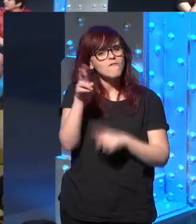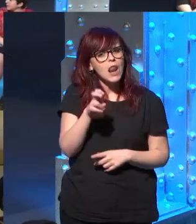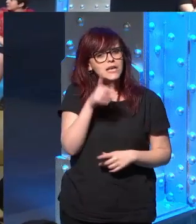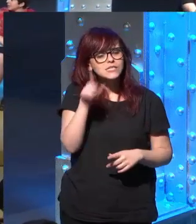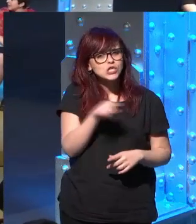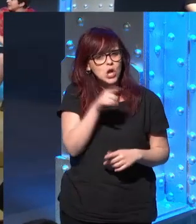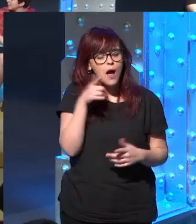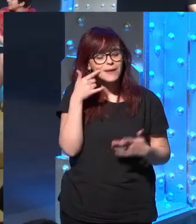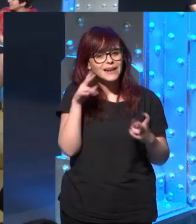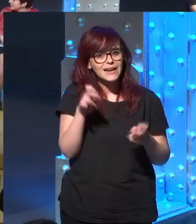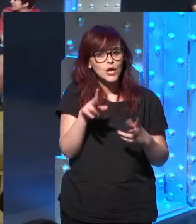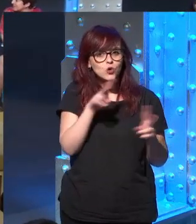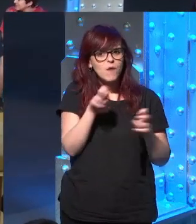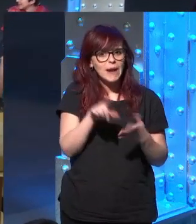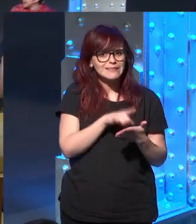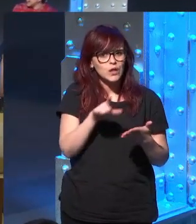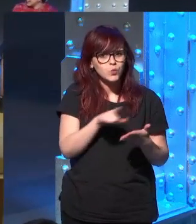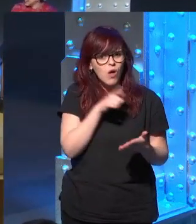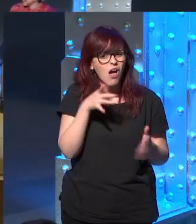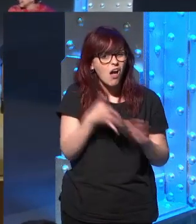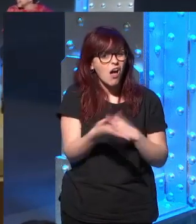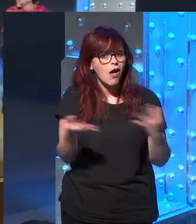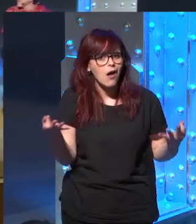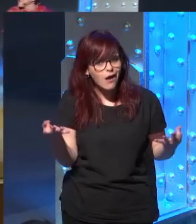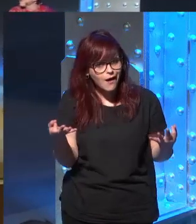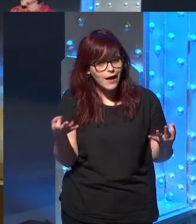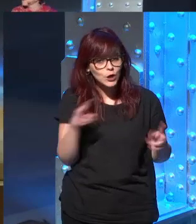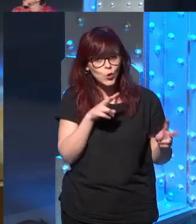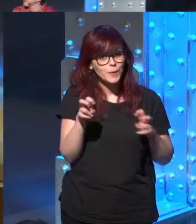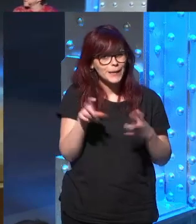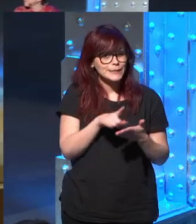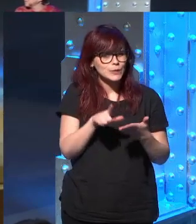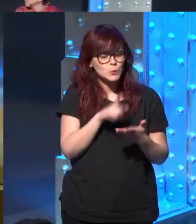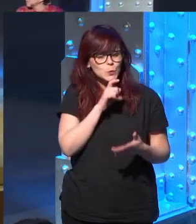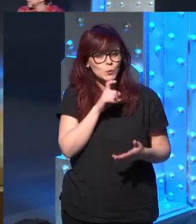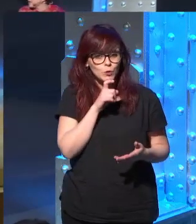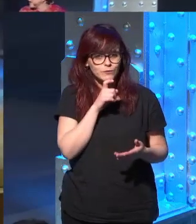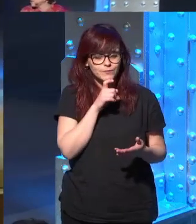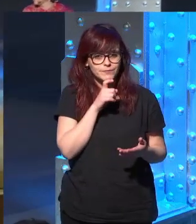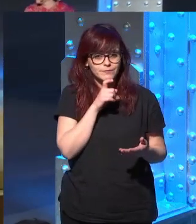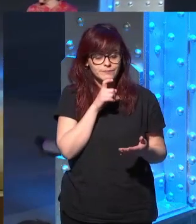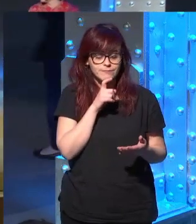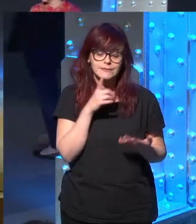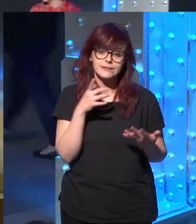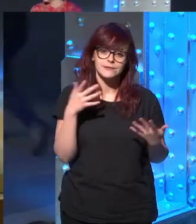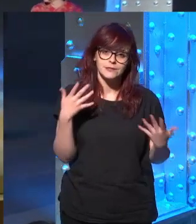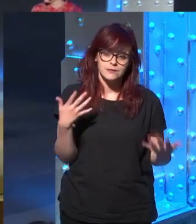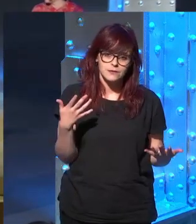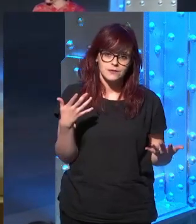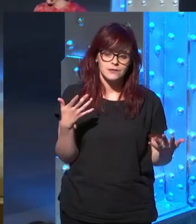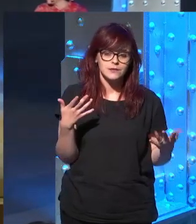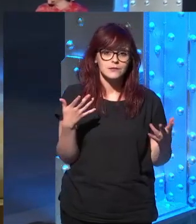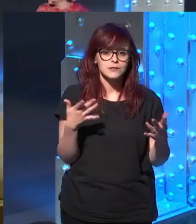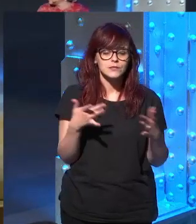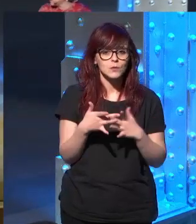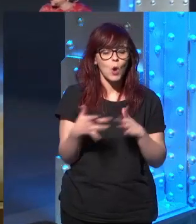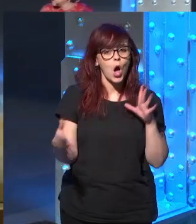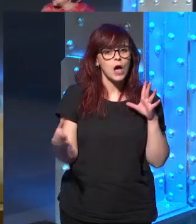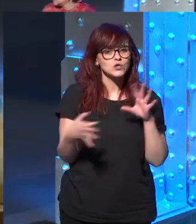Solo hay literatura nueva, ¿no? ¿Cómo sería? Claro. Claro, es que lo entendemos